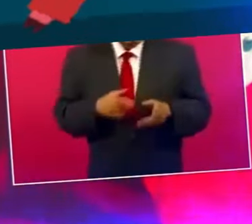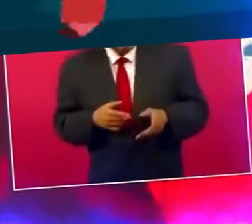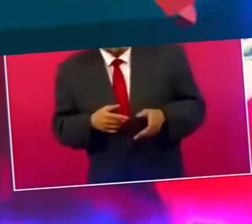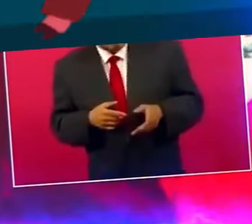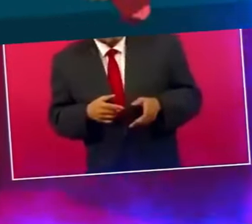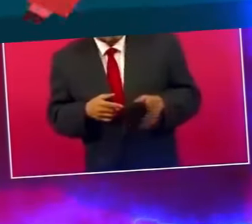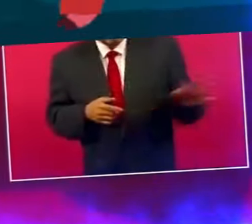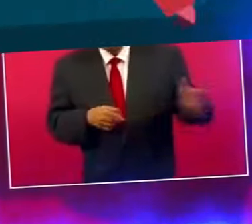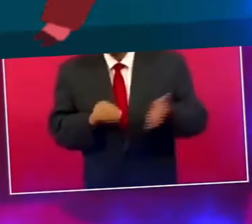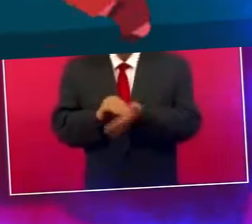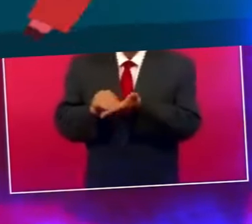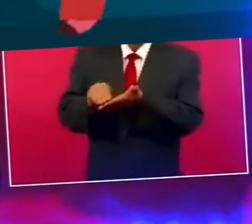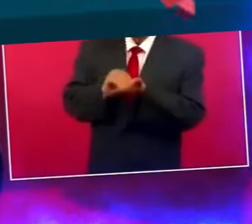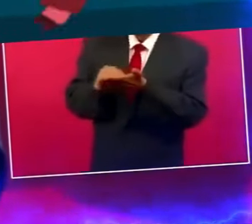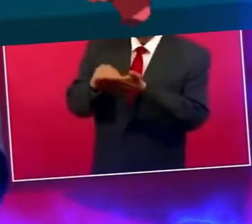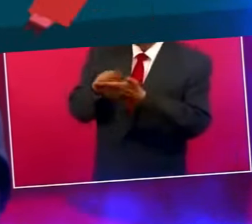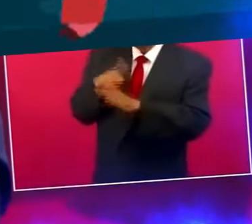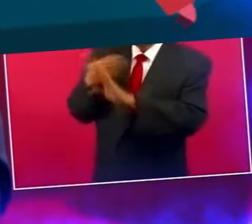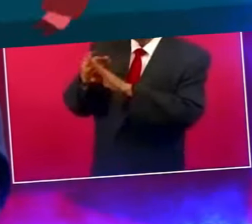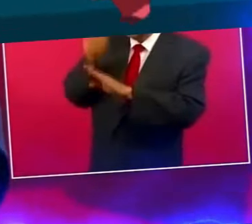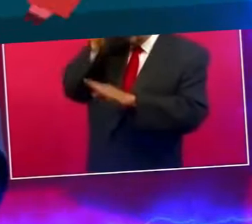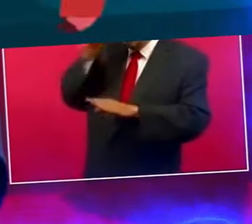es calumnia.